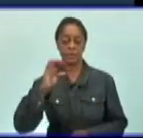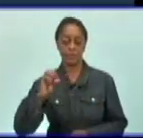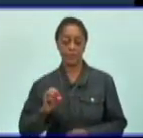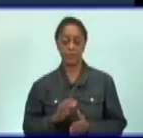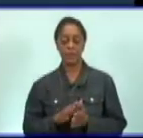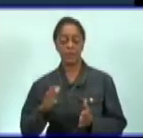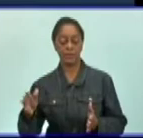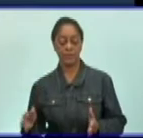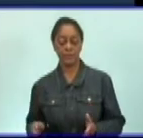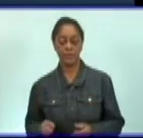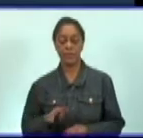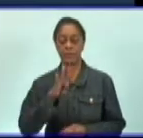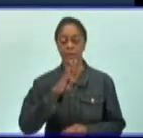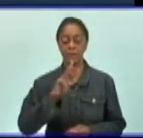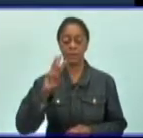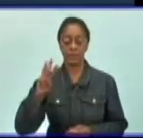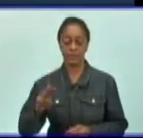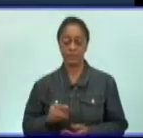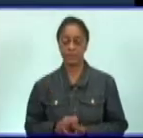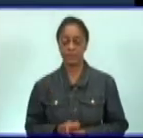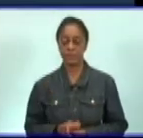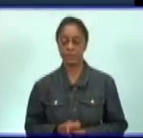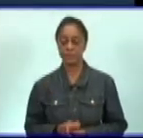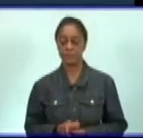hasta la 43.